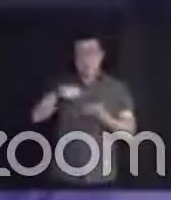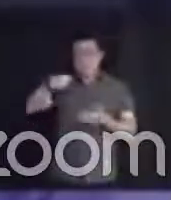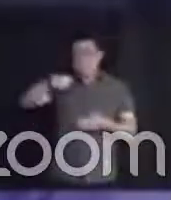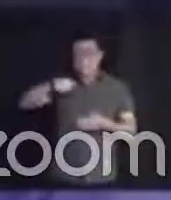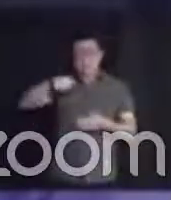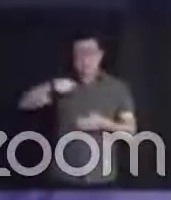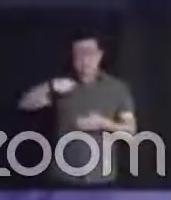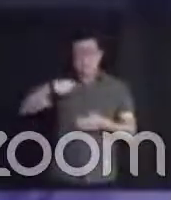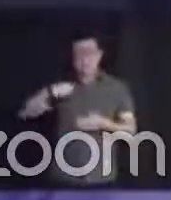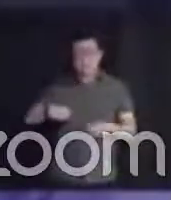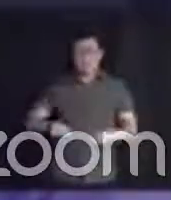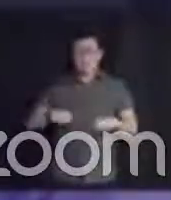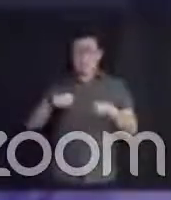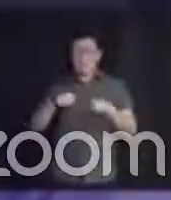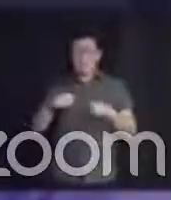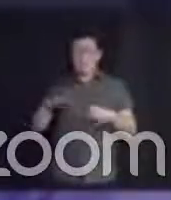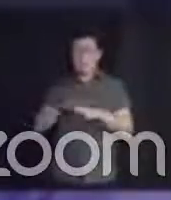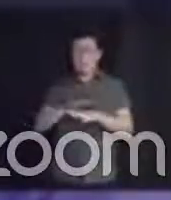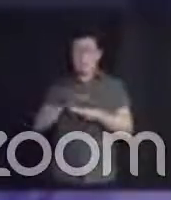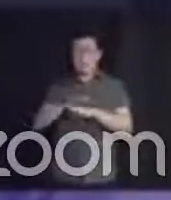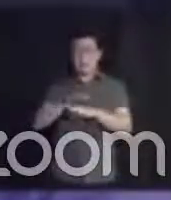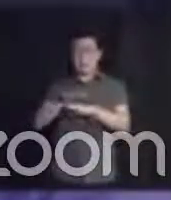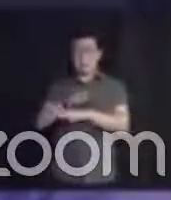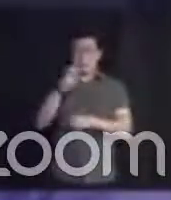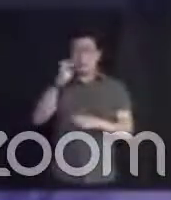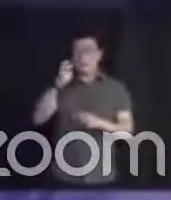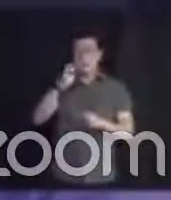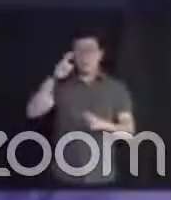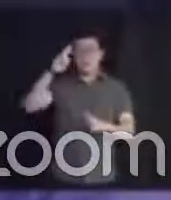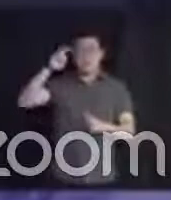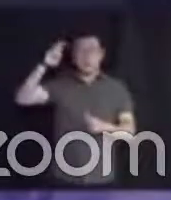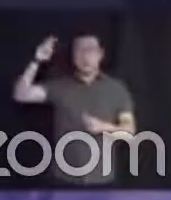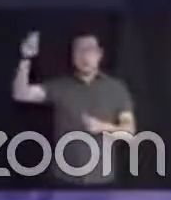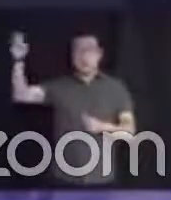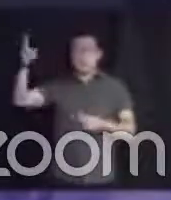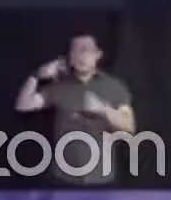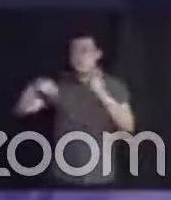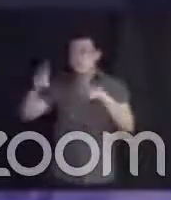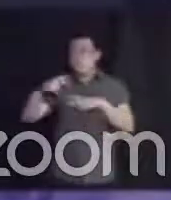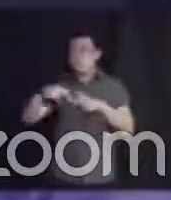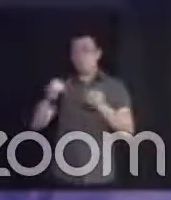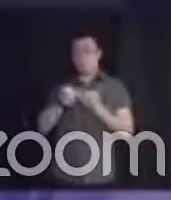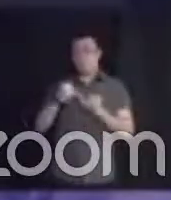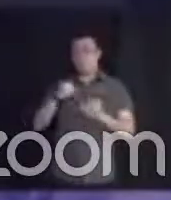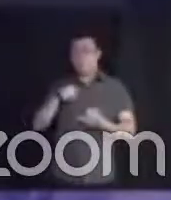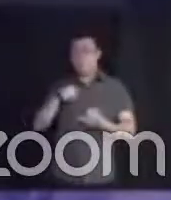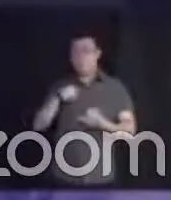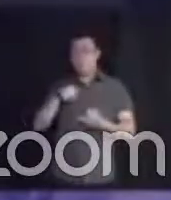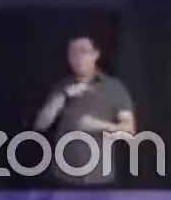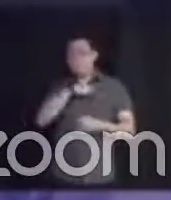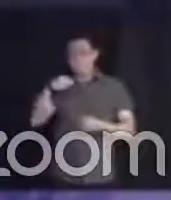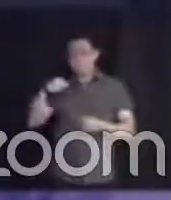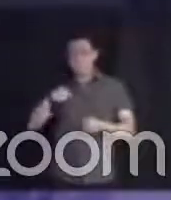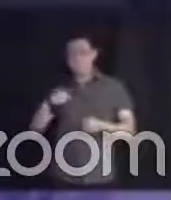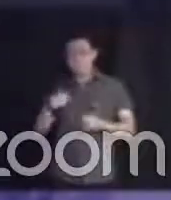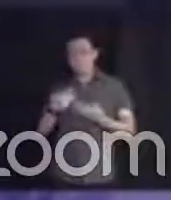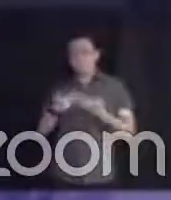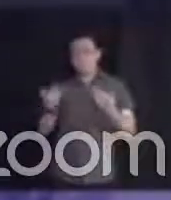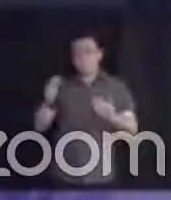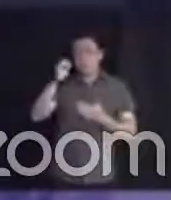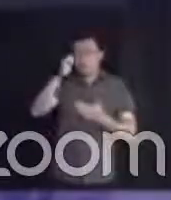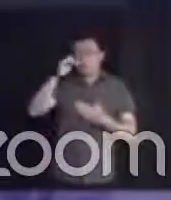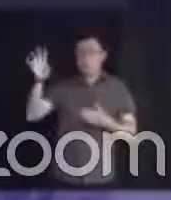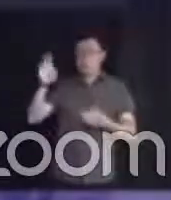cambiado su vida, que vienen con un sueño como nosotros y que lo hemos encontrado en OmniLife, en